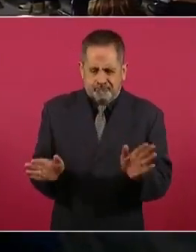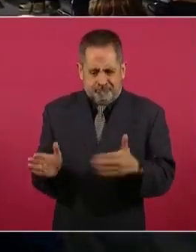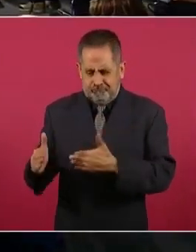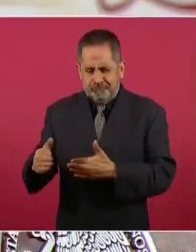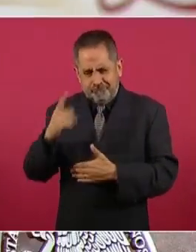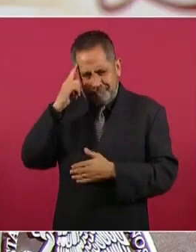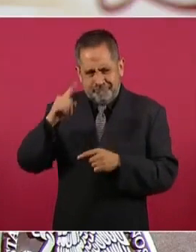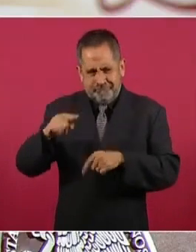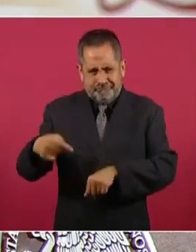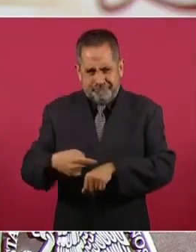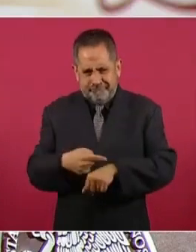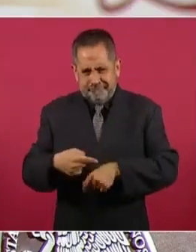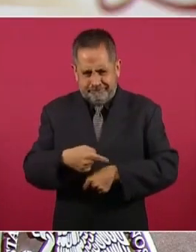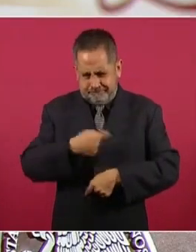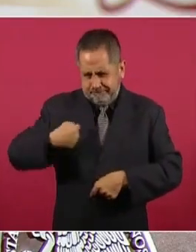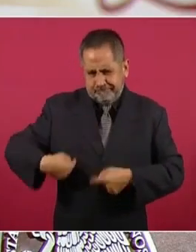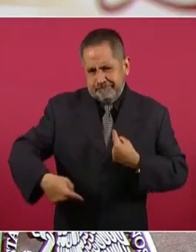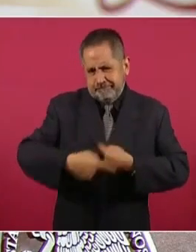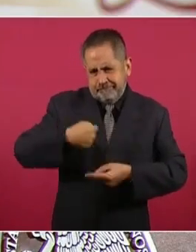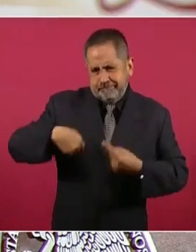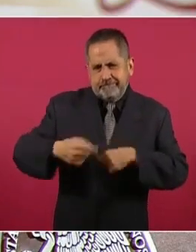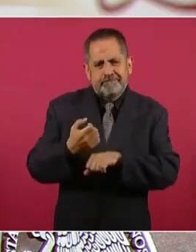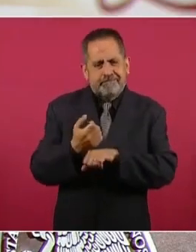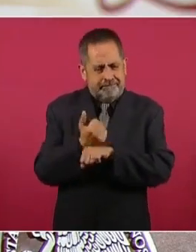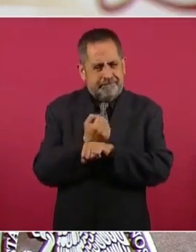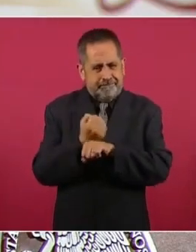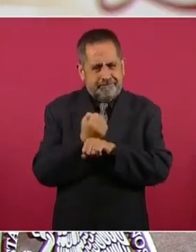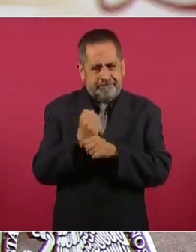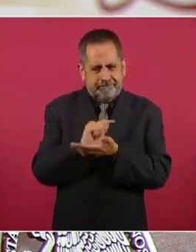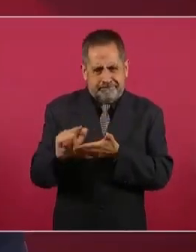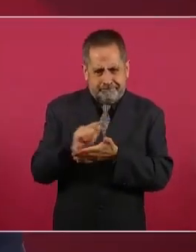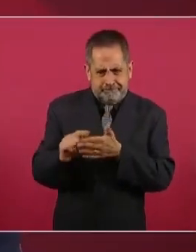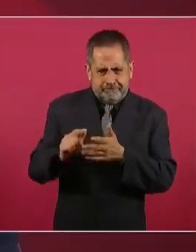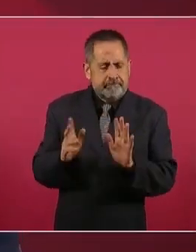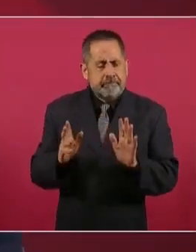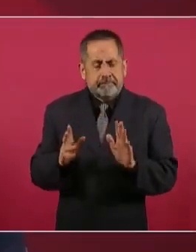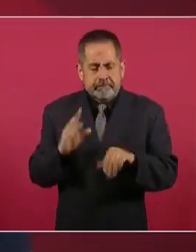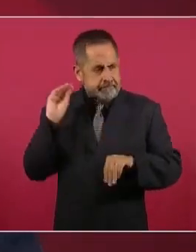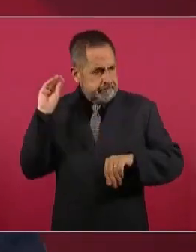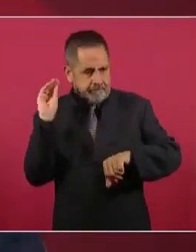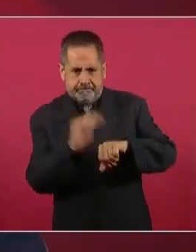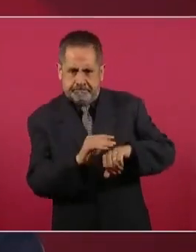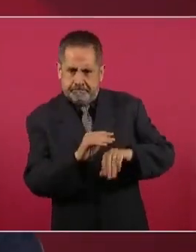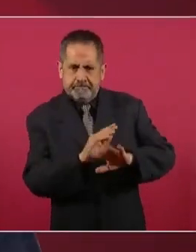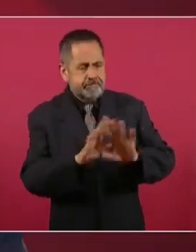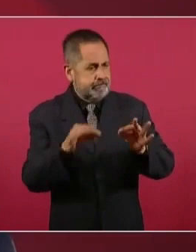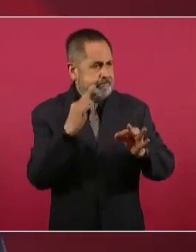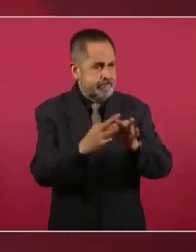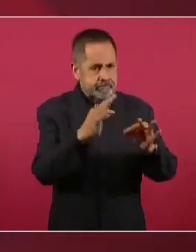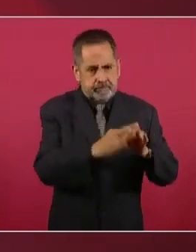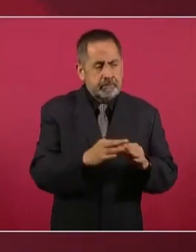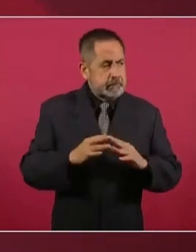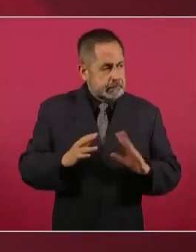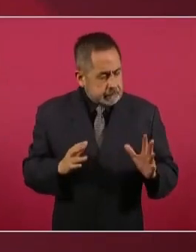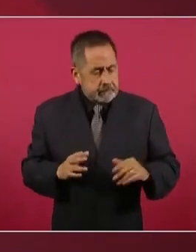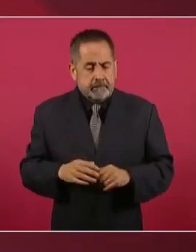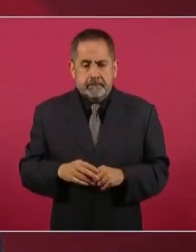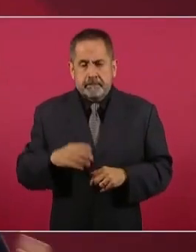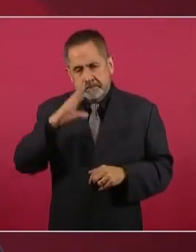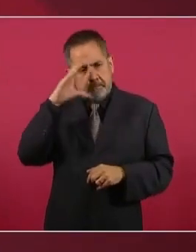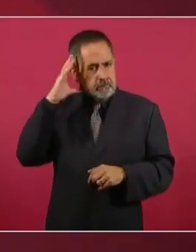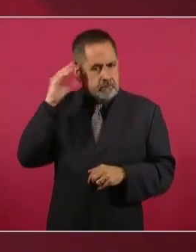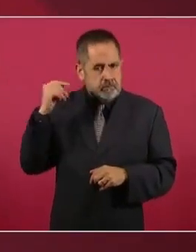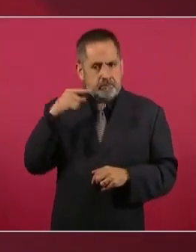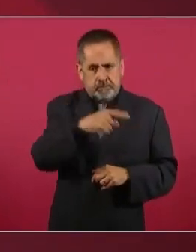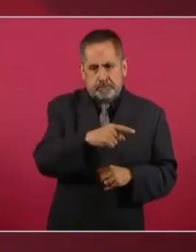de hemodiálisis, pero uno de los elementos que nos permitió que hoy en Colima y en todos los estados de la transición ya